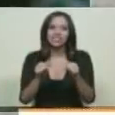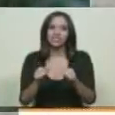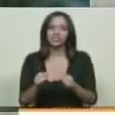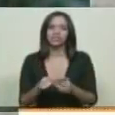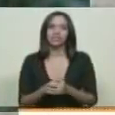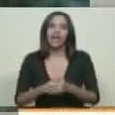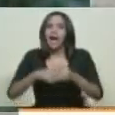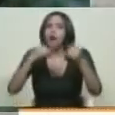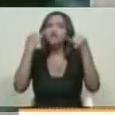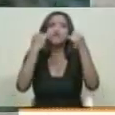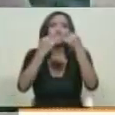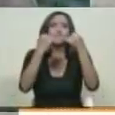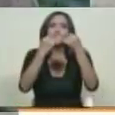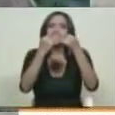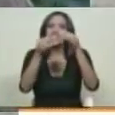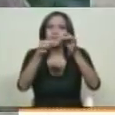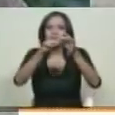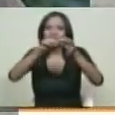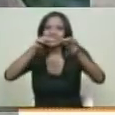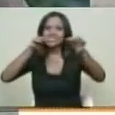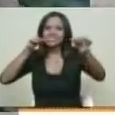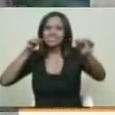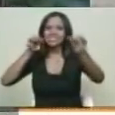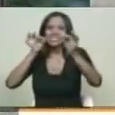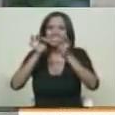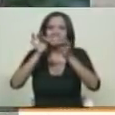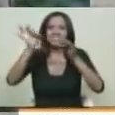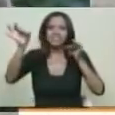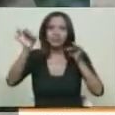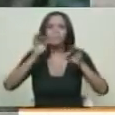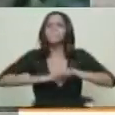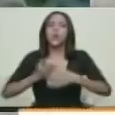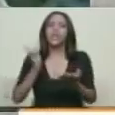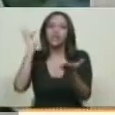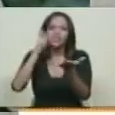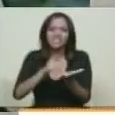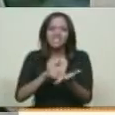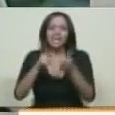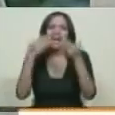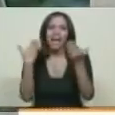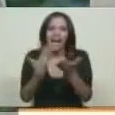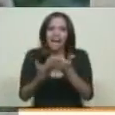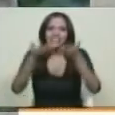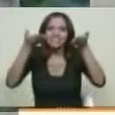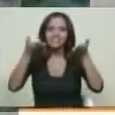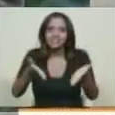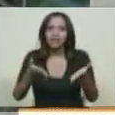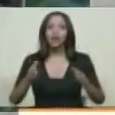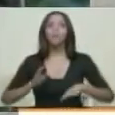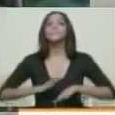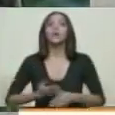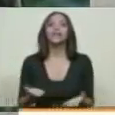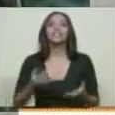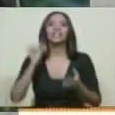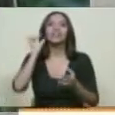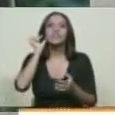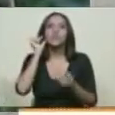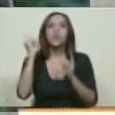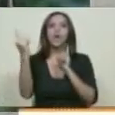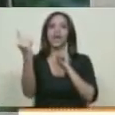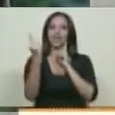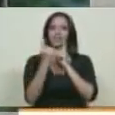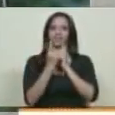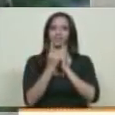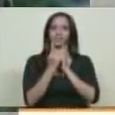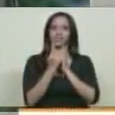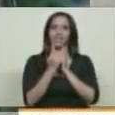Hasta la última esquina, hasta el último rincón. ¿Por qué no llegamos hasta allá? ¿Por qué tiene que venir la mujer aquí, la